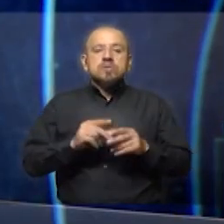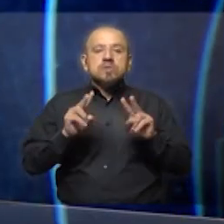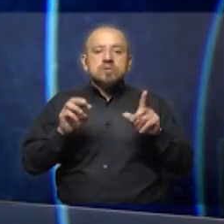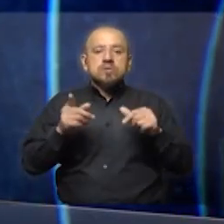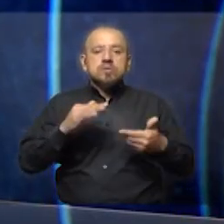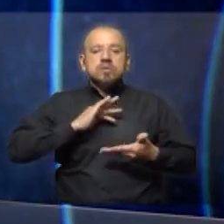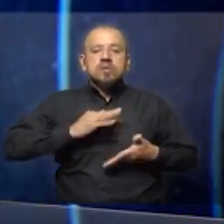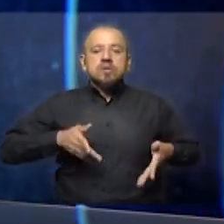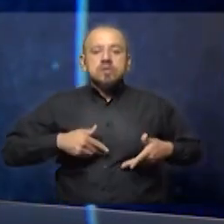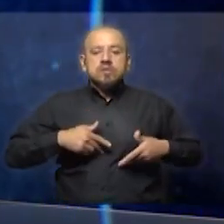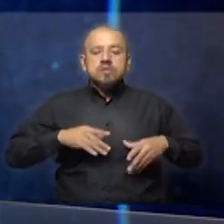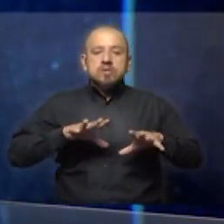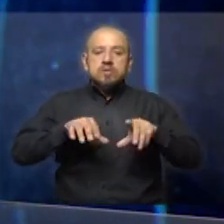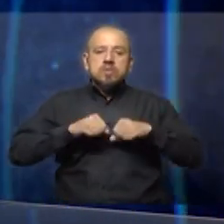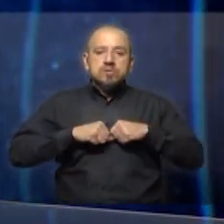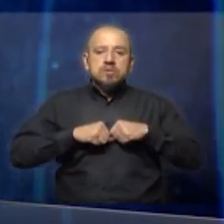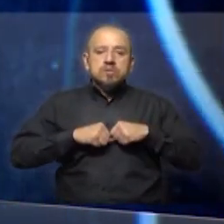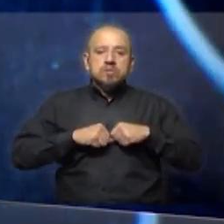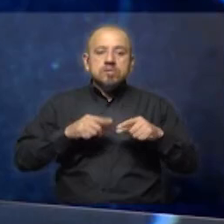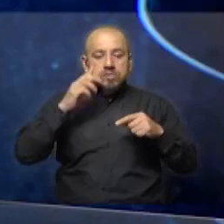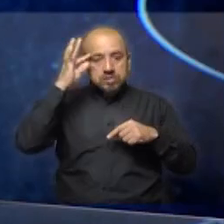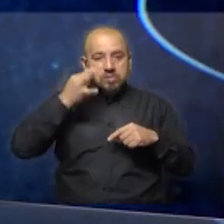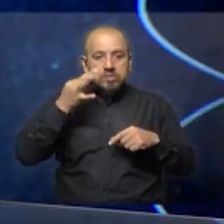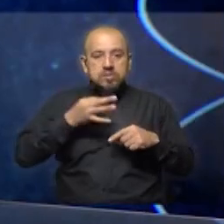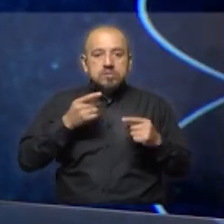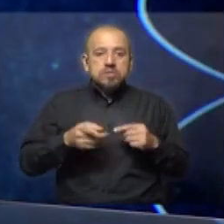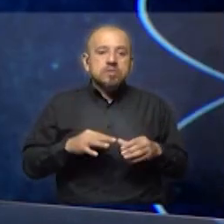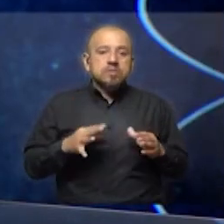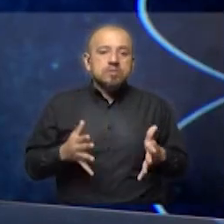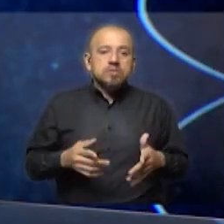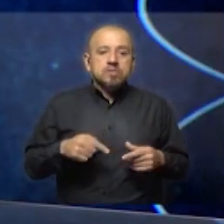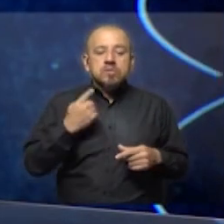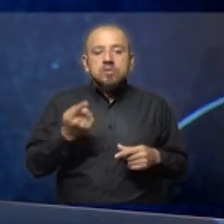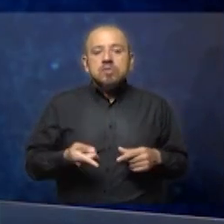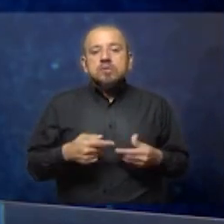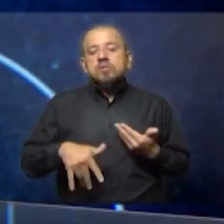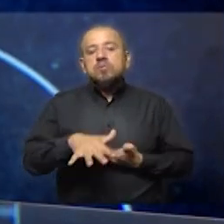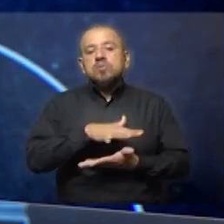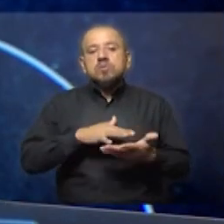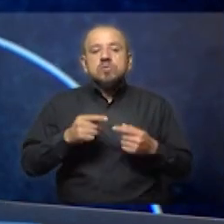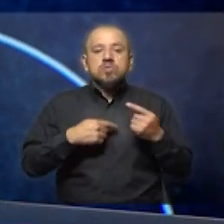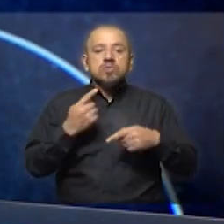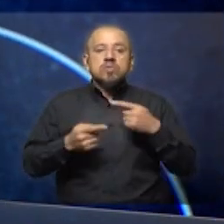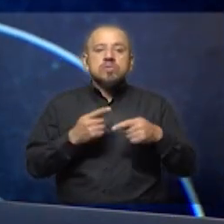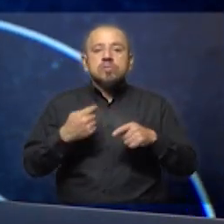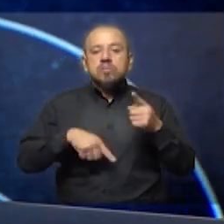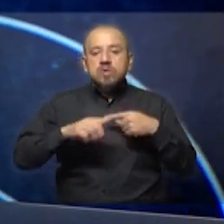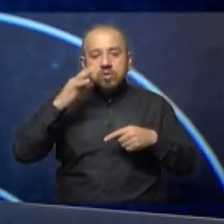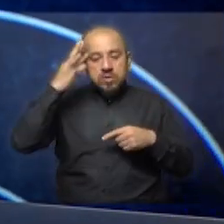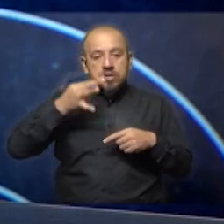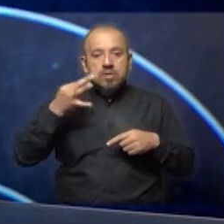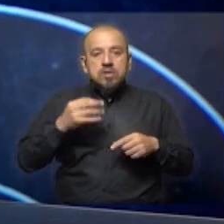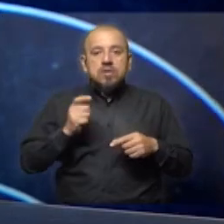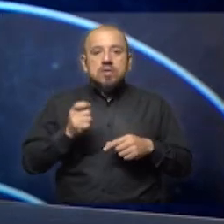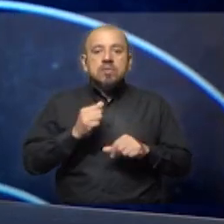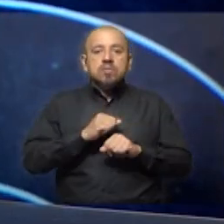basarse la supuesta neutralidad que en realidad en los hechos determina otras vivencias sigue Pero en realidad quien puede